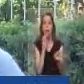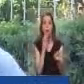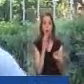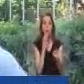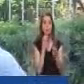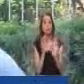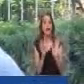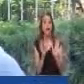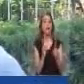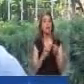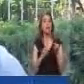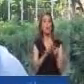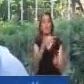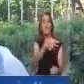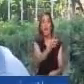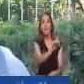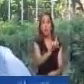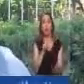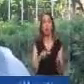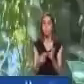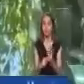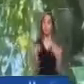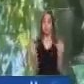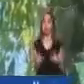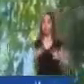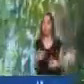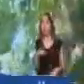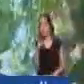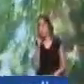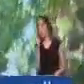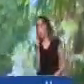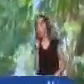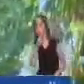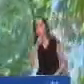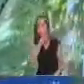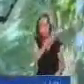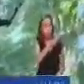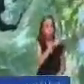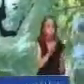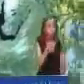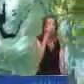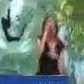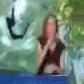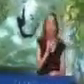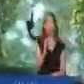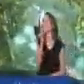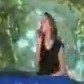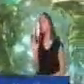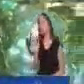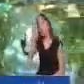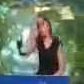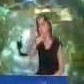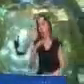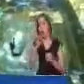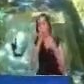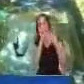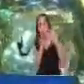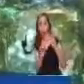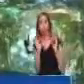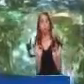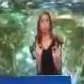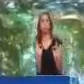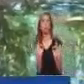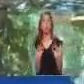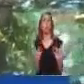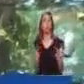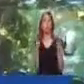acuerdo, entonces ahí tenemos, digamos, un problema severo. ¿Consideras que te salvaste de milagro? No sé si un milagro, pero se dieron todas las condiciones